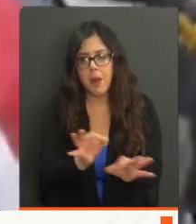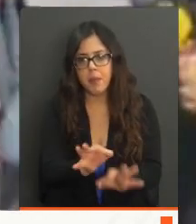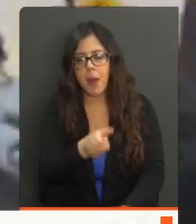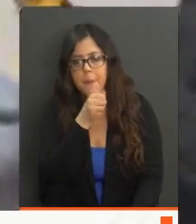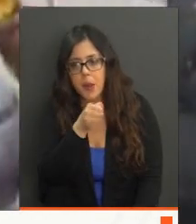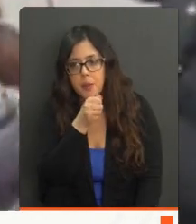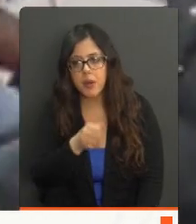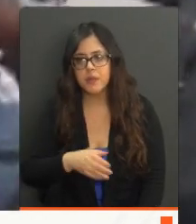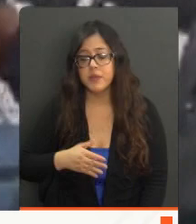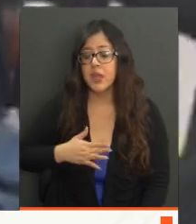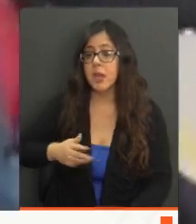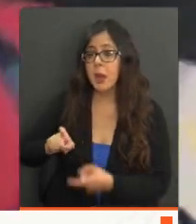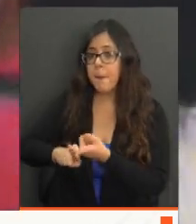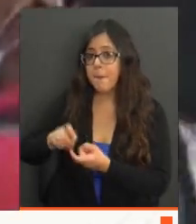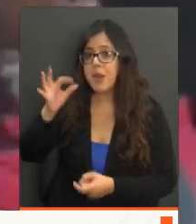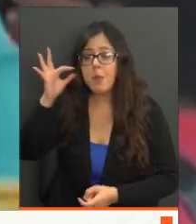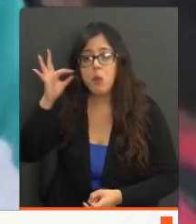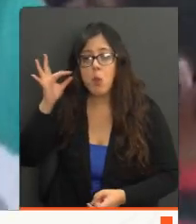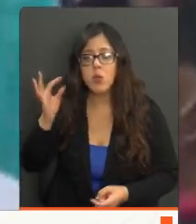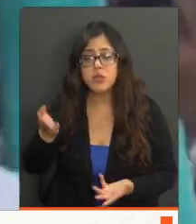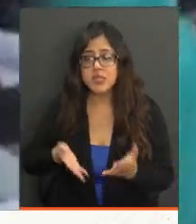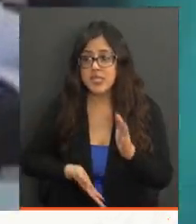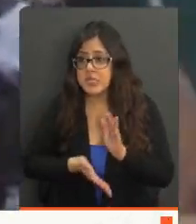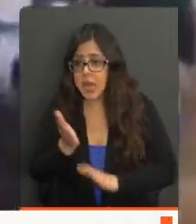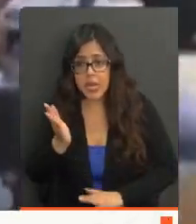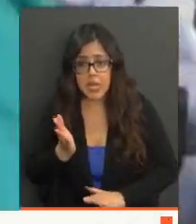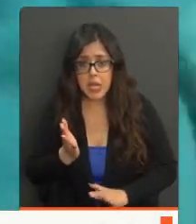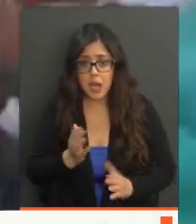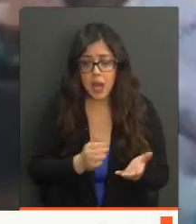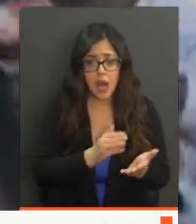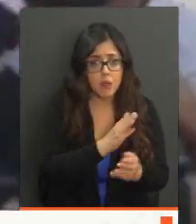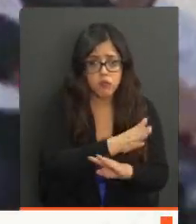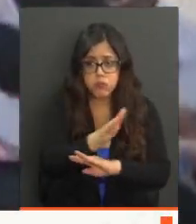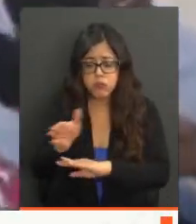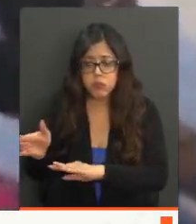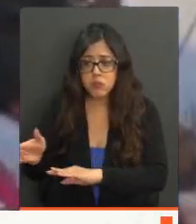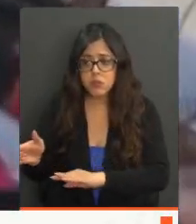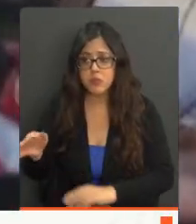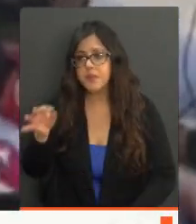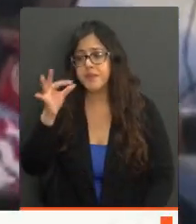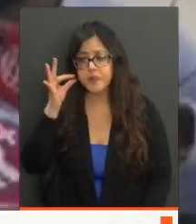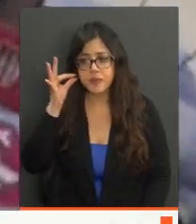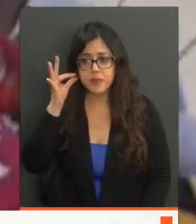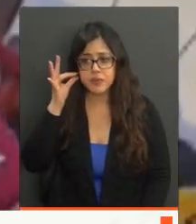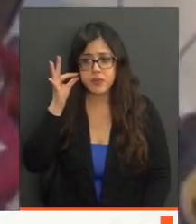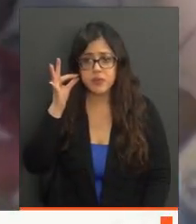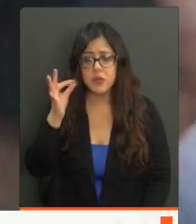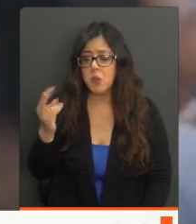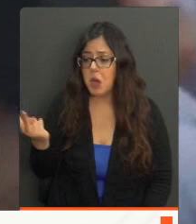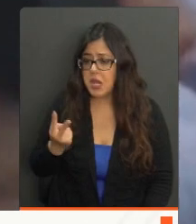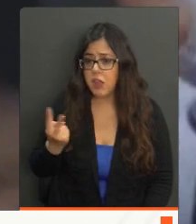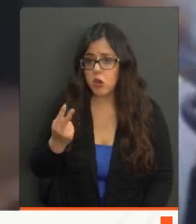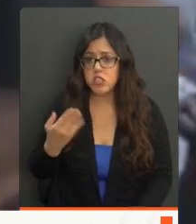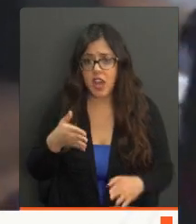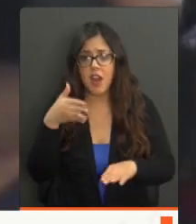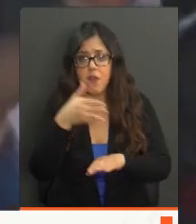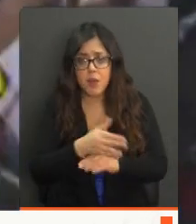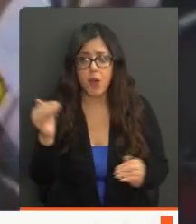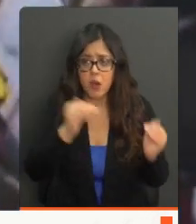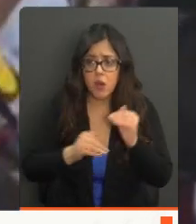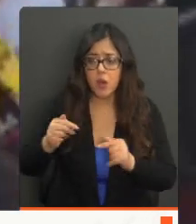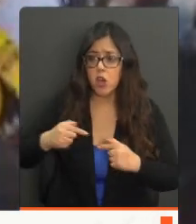mi esposa salía a todo lado ella íbamos a la playa tenemos prueba soy un secuestrador